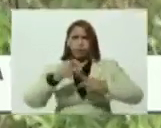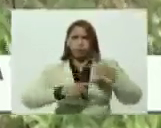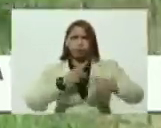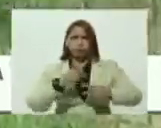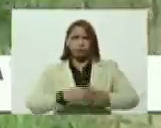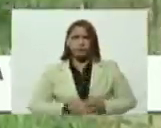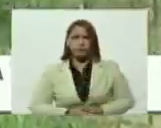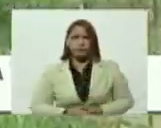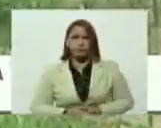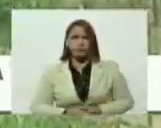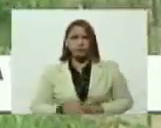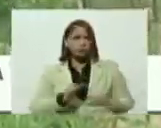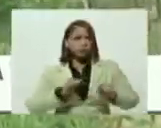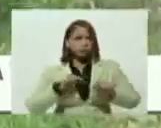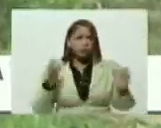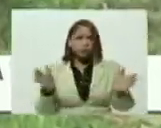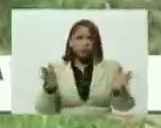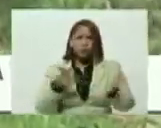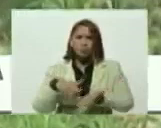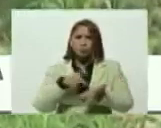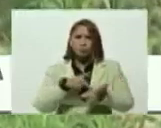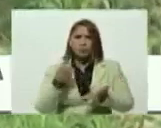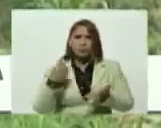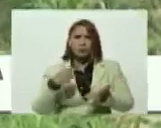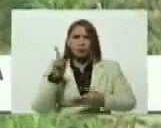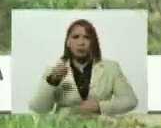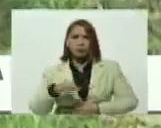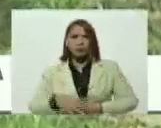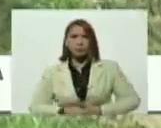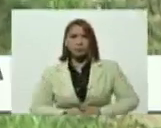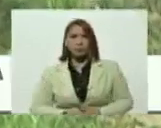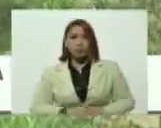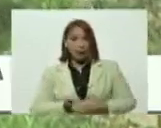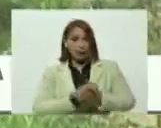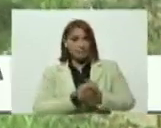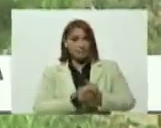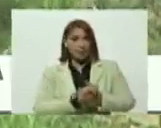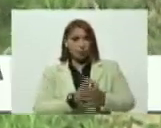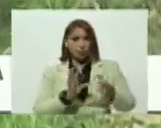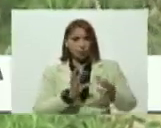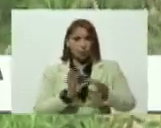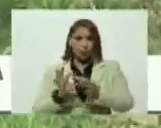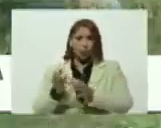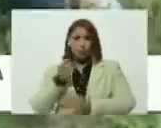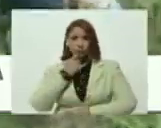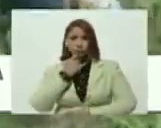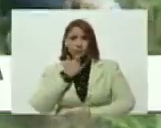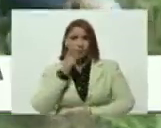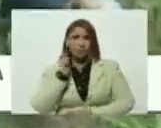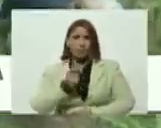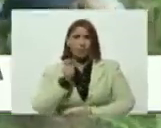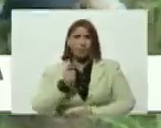de dinamización y la participación que han tenido, por supuesto, los compañeros que se han vinculado a esta hermosísima tarea